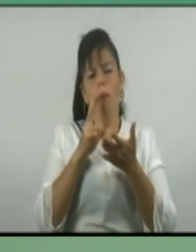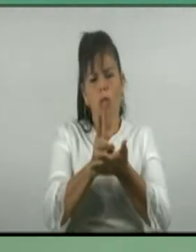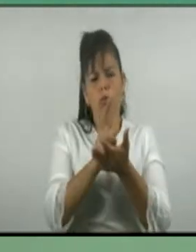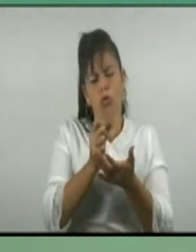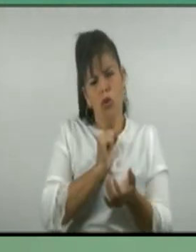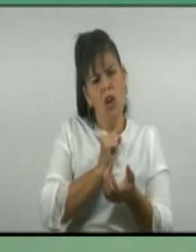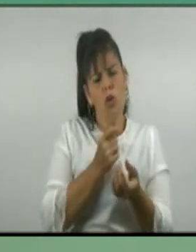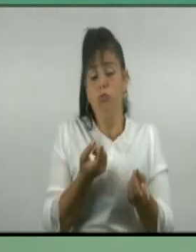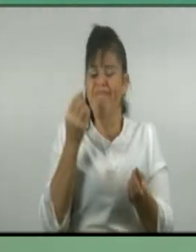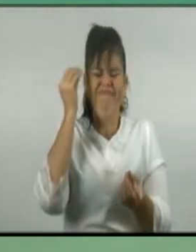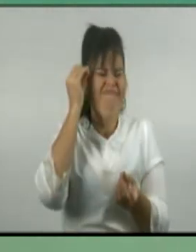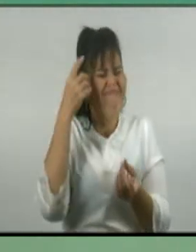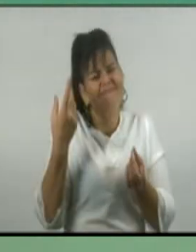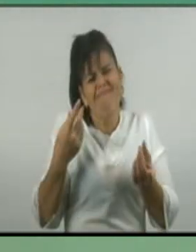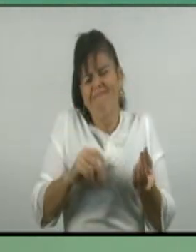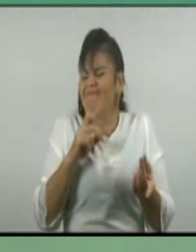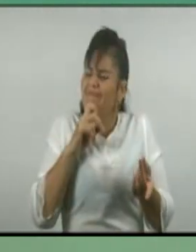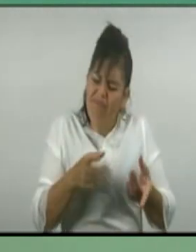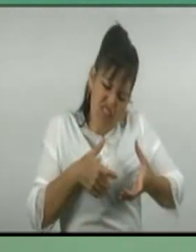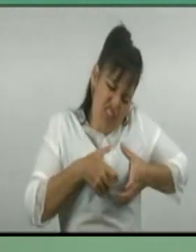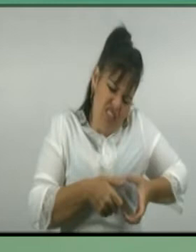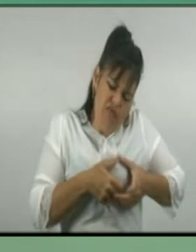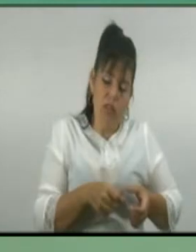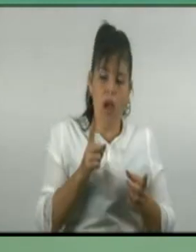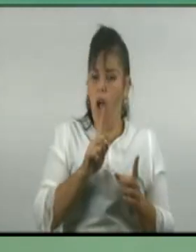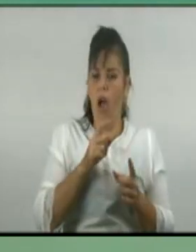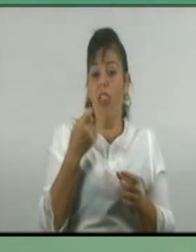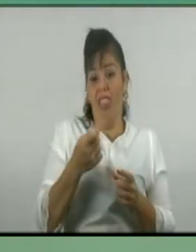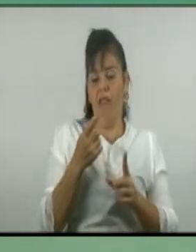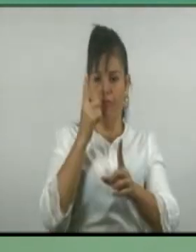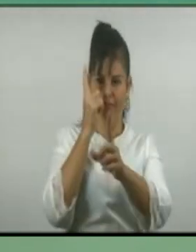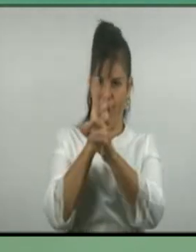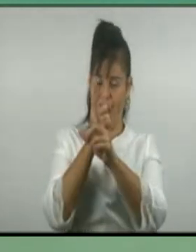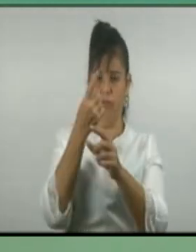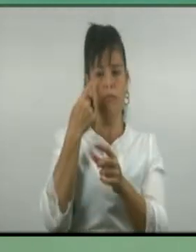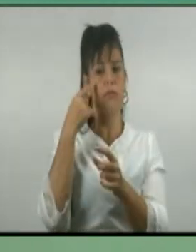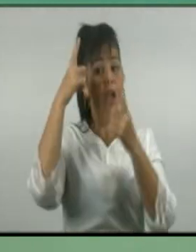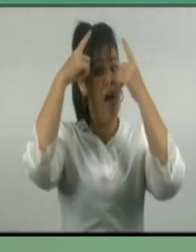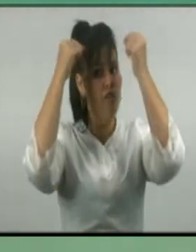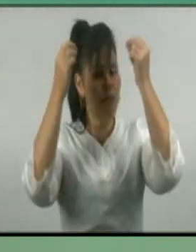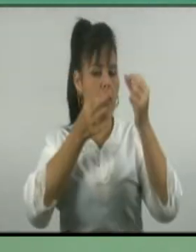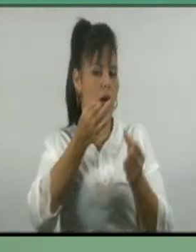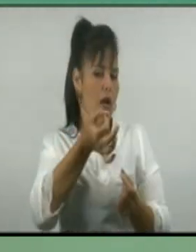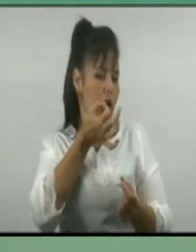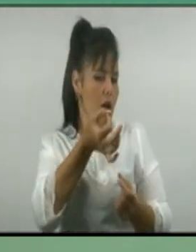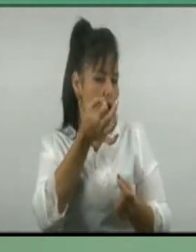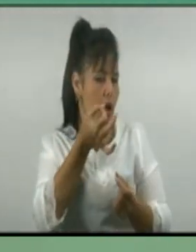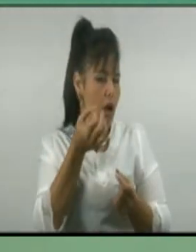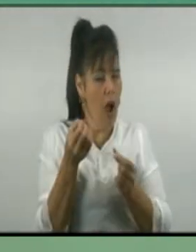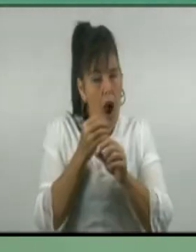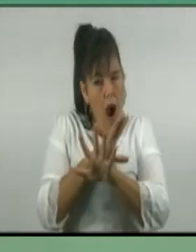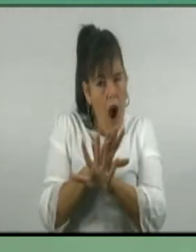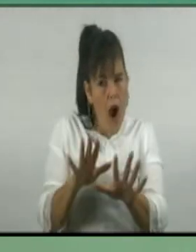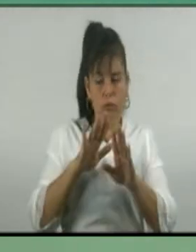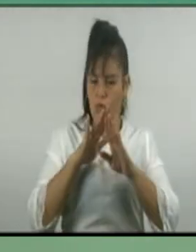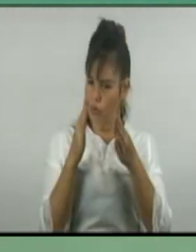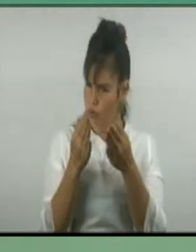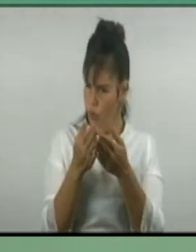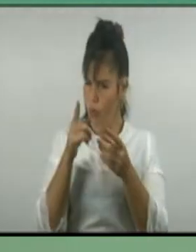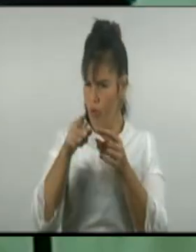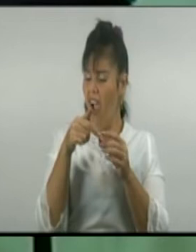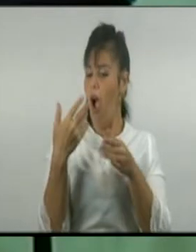aprenda el proceso si debe acercarse al personal de enfermería capacitado en las áreas de salud para esta